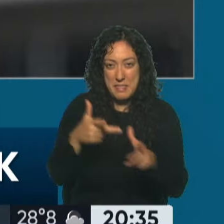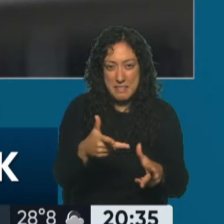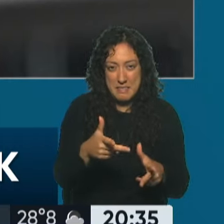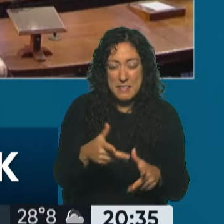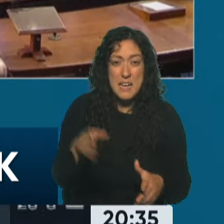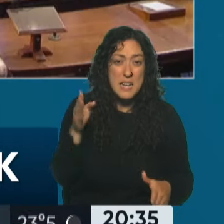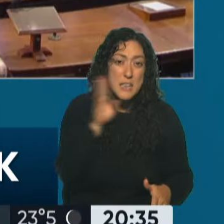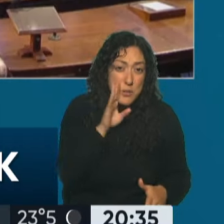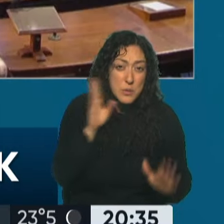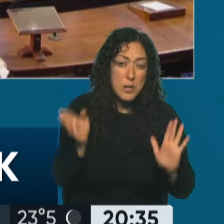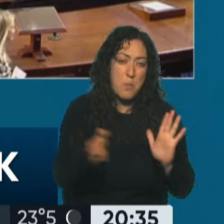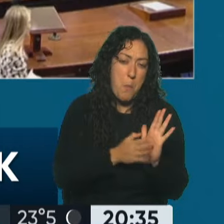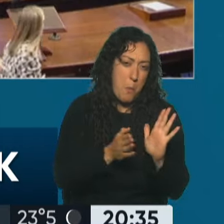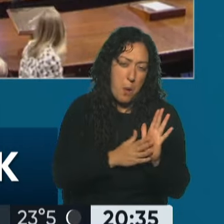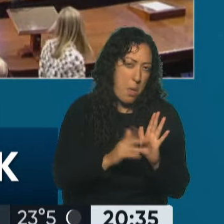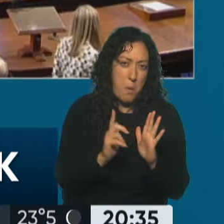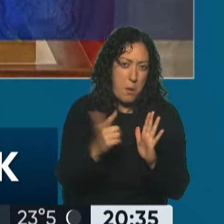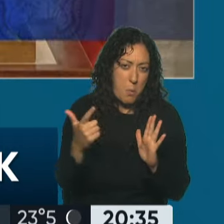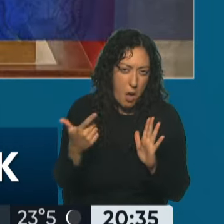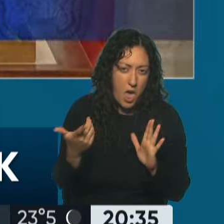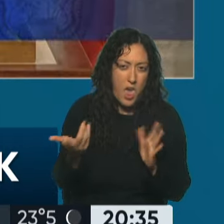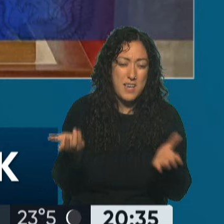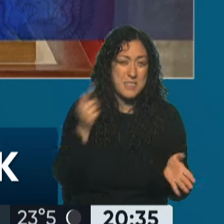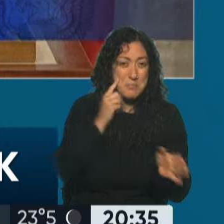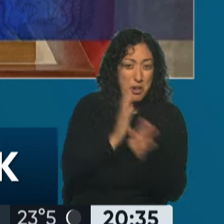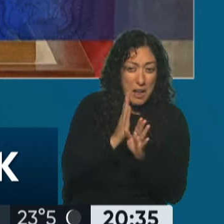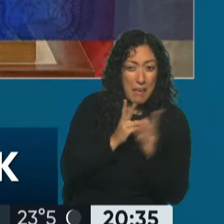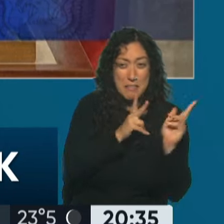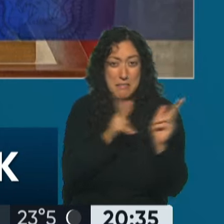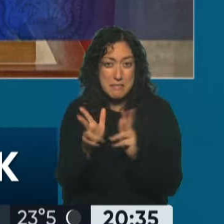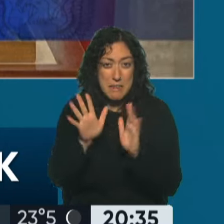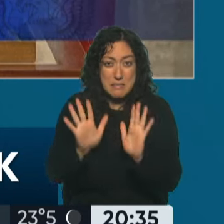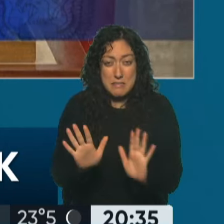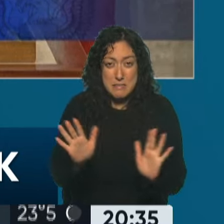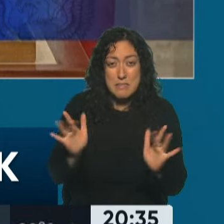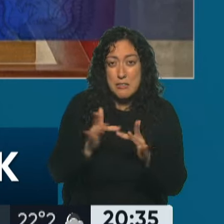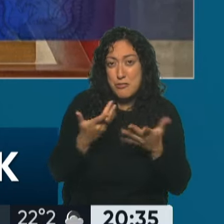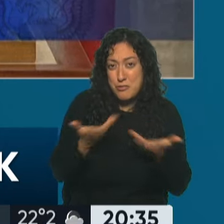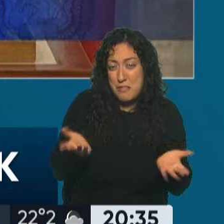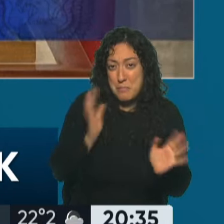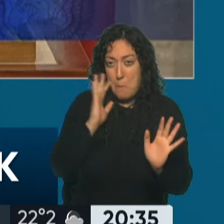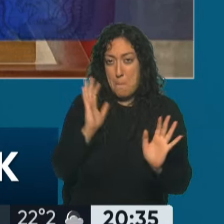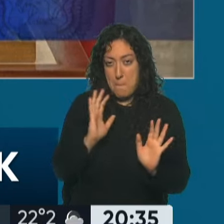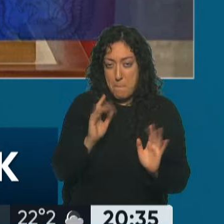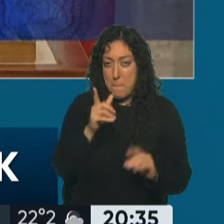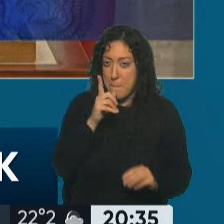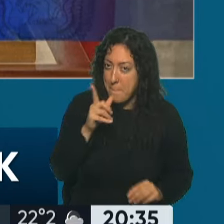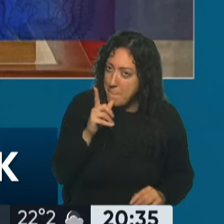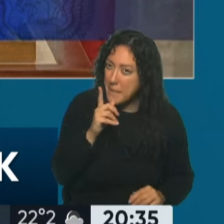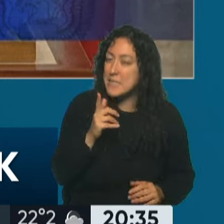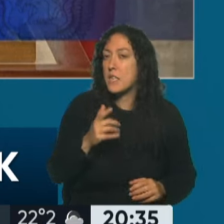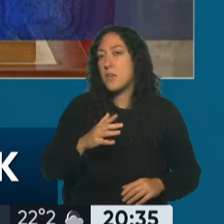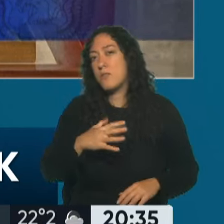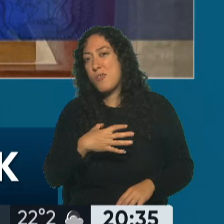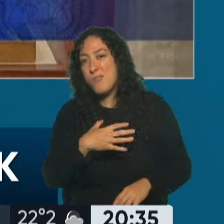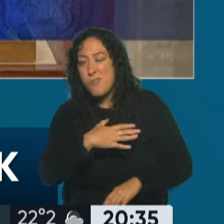ninguna prueba para sostener que llevan adelante un espionaje a través de la red social, y dijo que esto se parece más a un